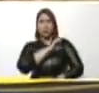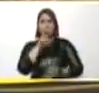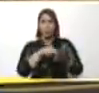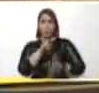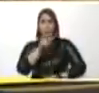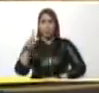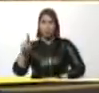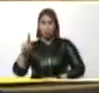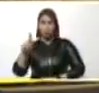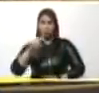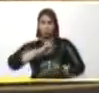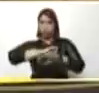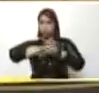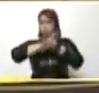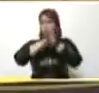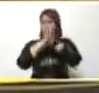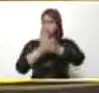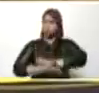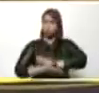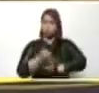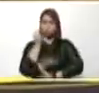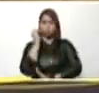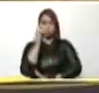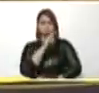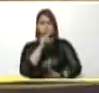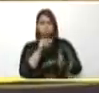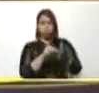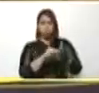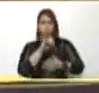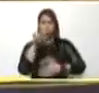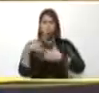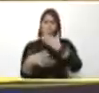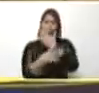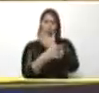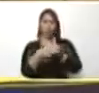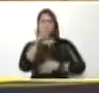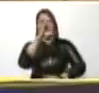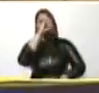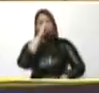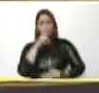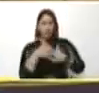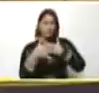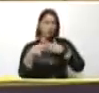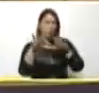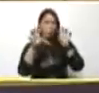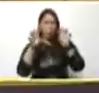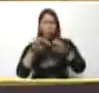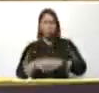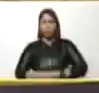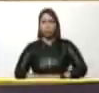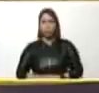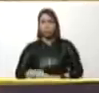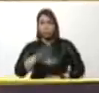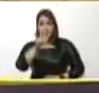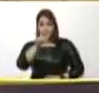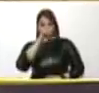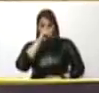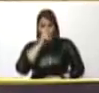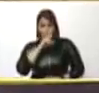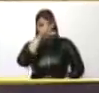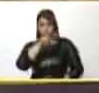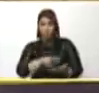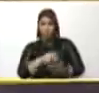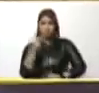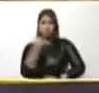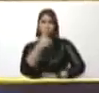acabó la Asamblea Nacional guaidocista. 5 años de sequía. En 5 años aprobaron una sola